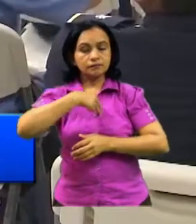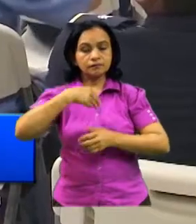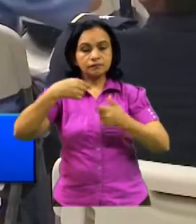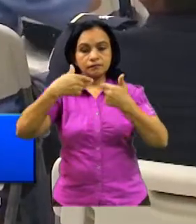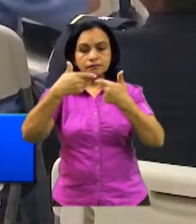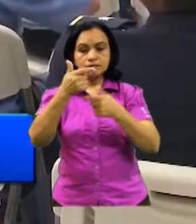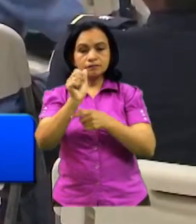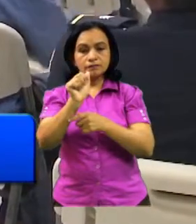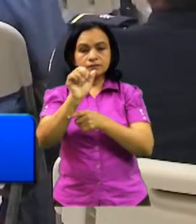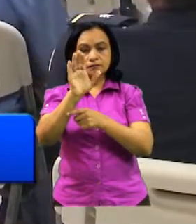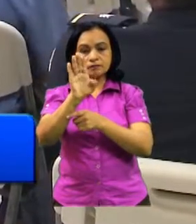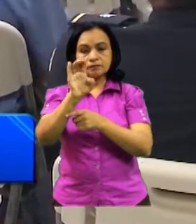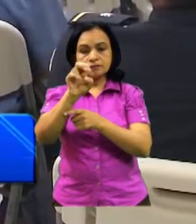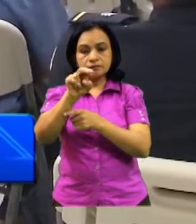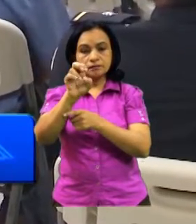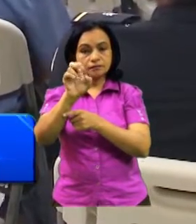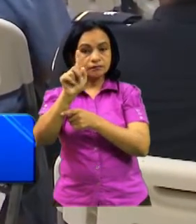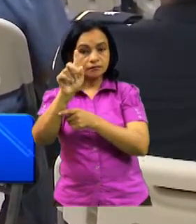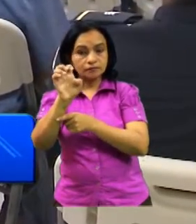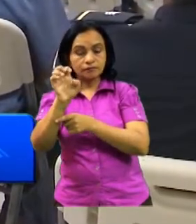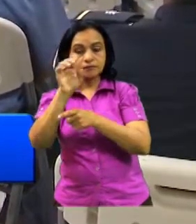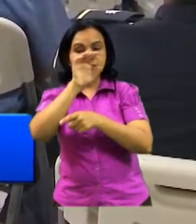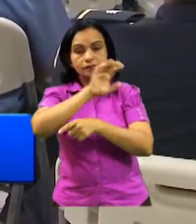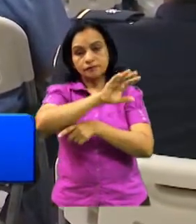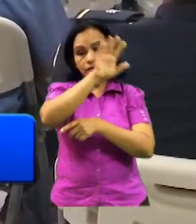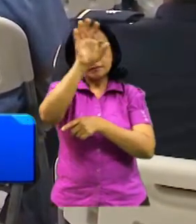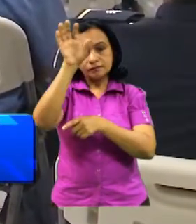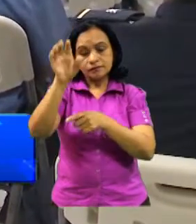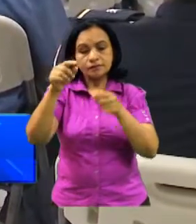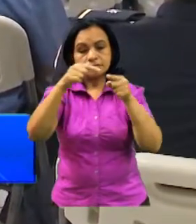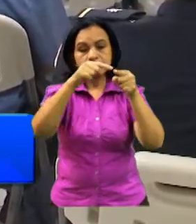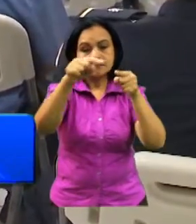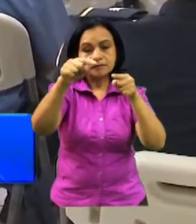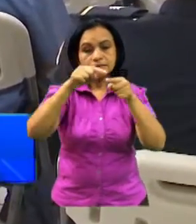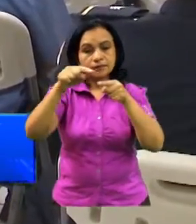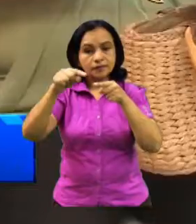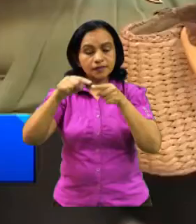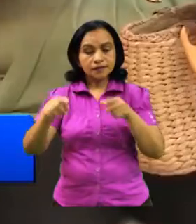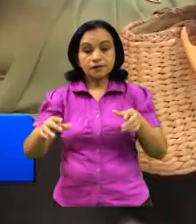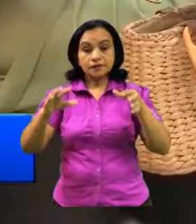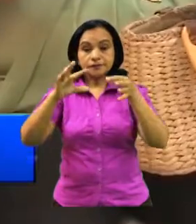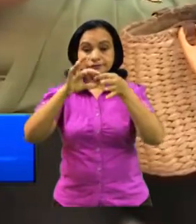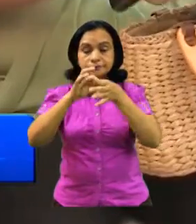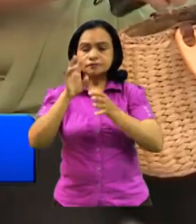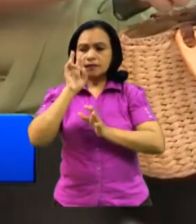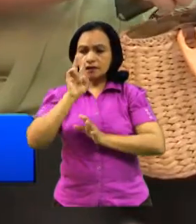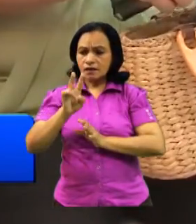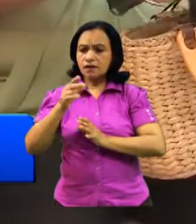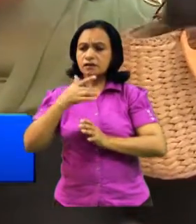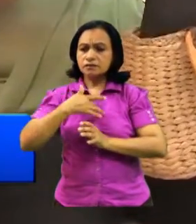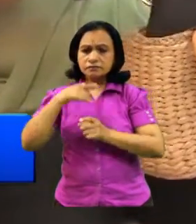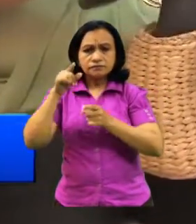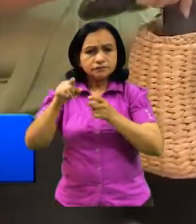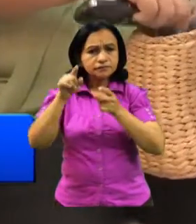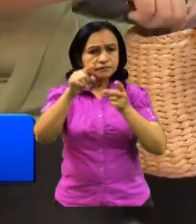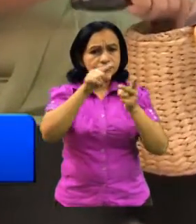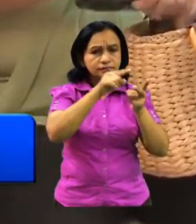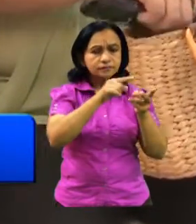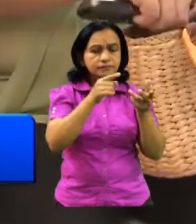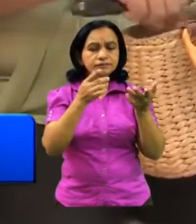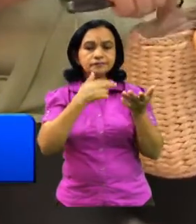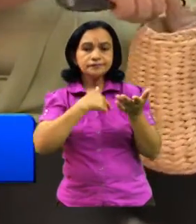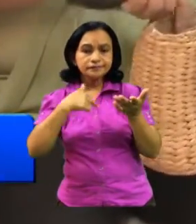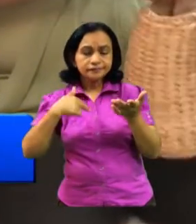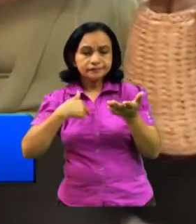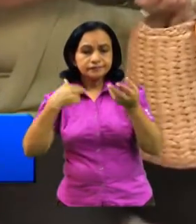gabinete. Estas asociaciones están desde el nivel local, desde el nivel nacional, donde hemos visto la necesidad de que se